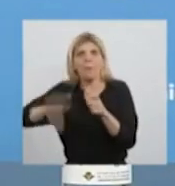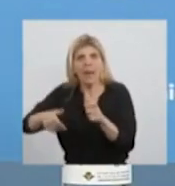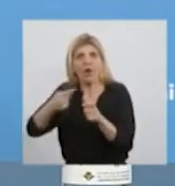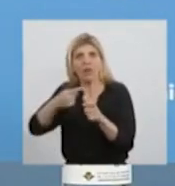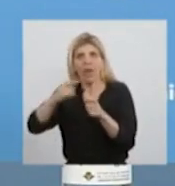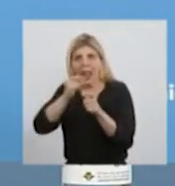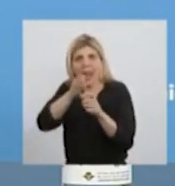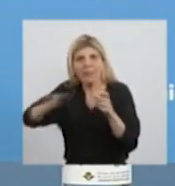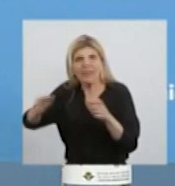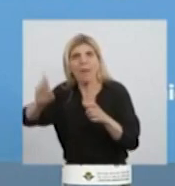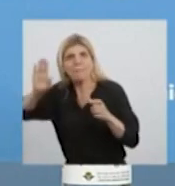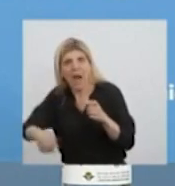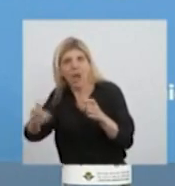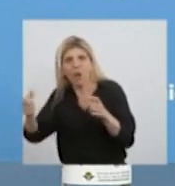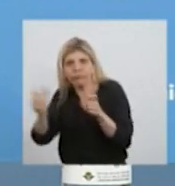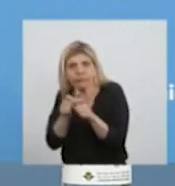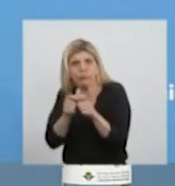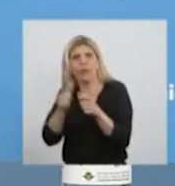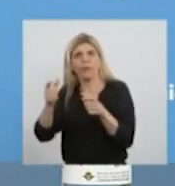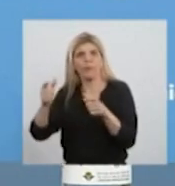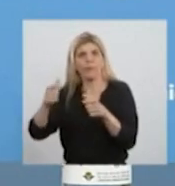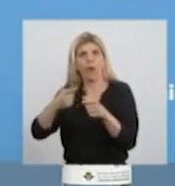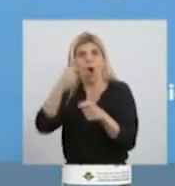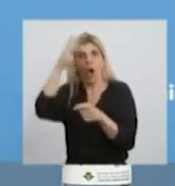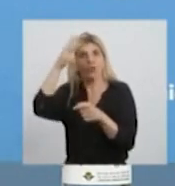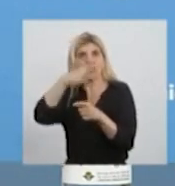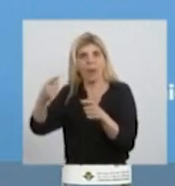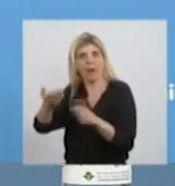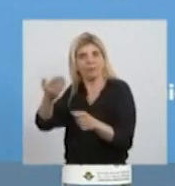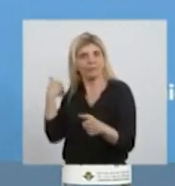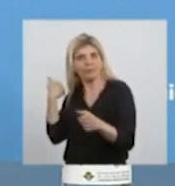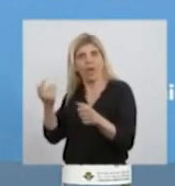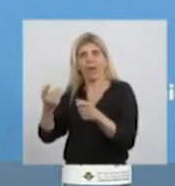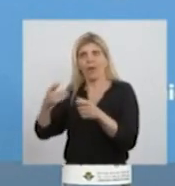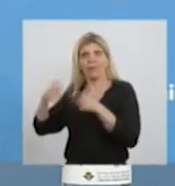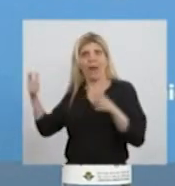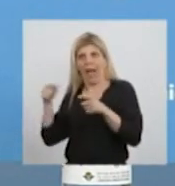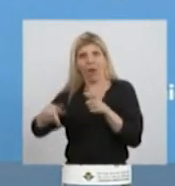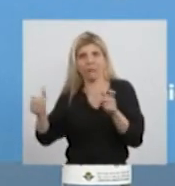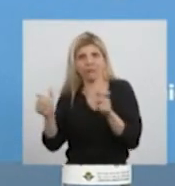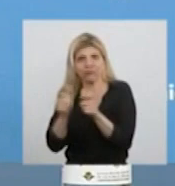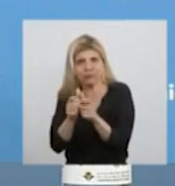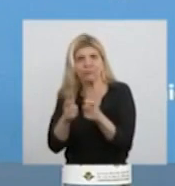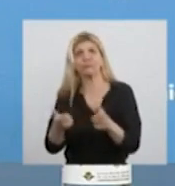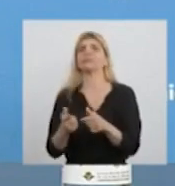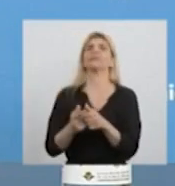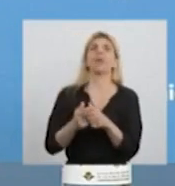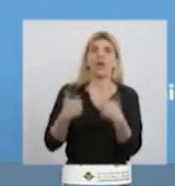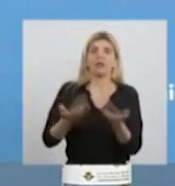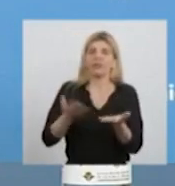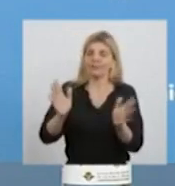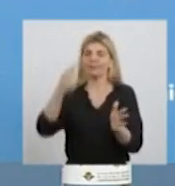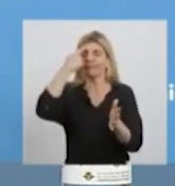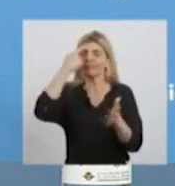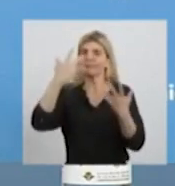gobierno ante el nuevo gobierno norteamericano, sino que además impacta negativamente en las cruciales negociaciones de